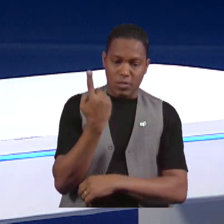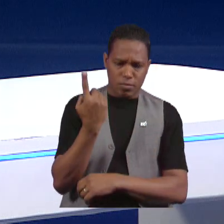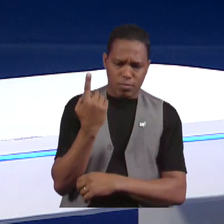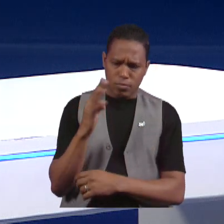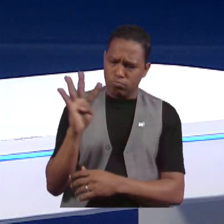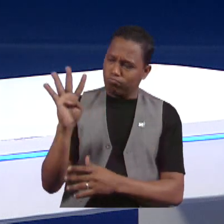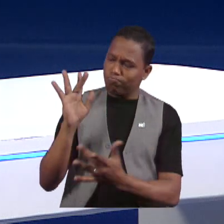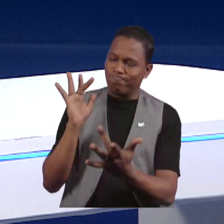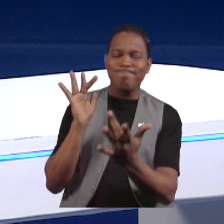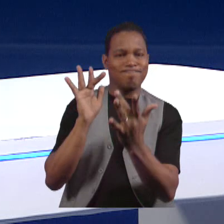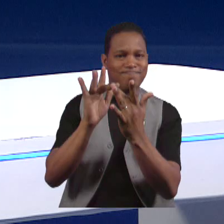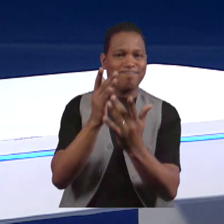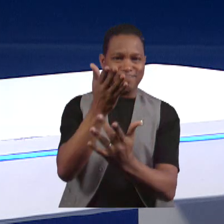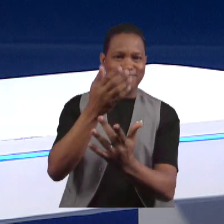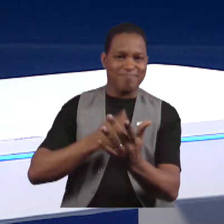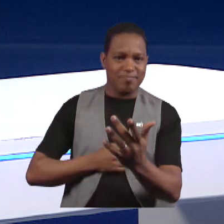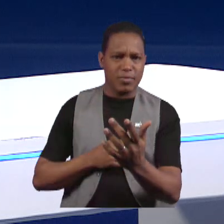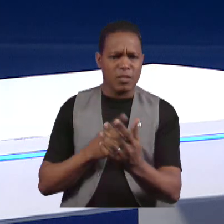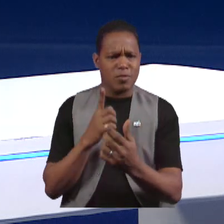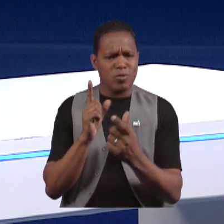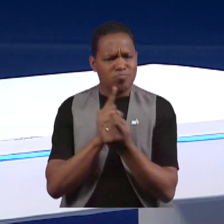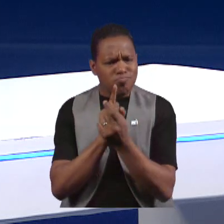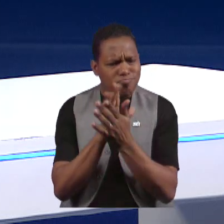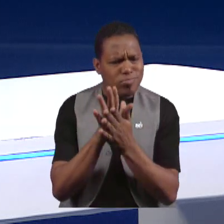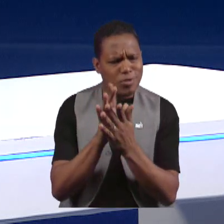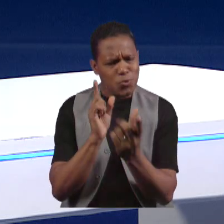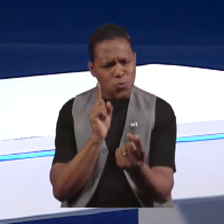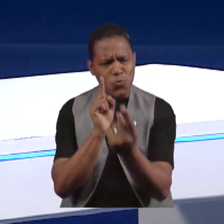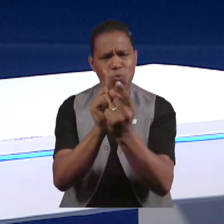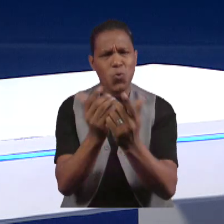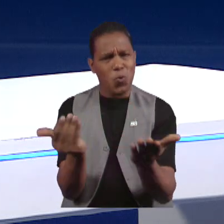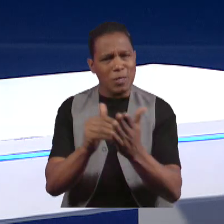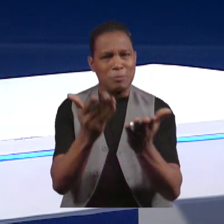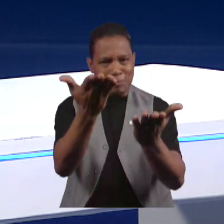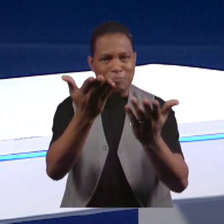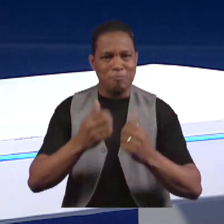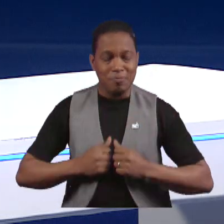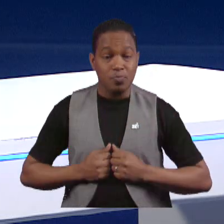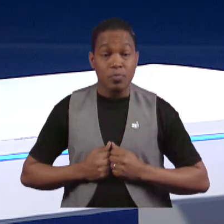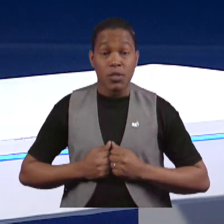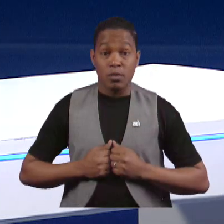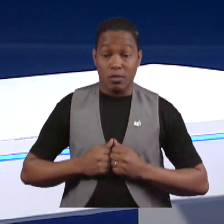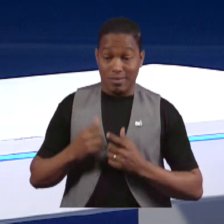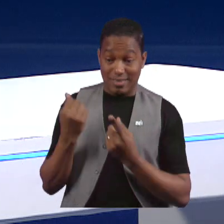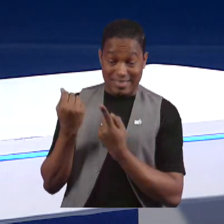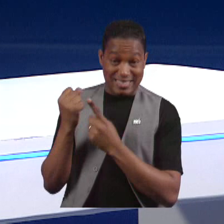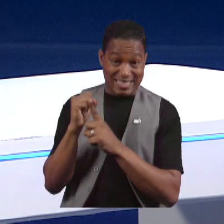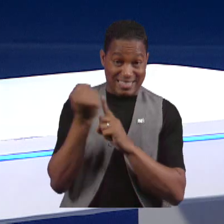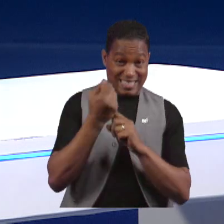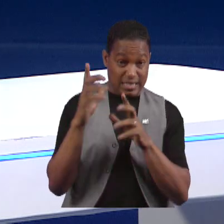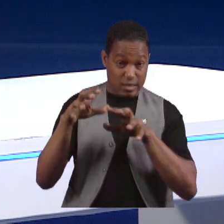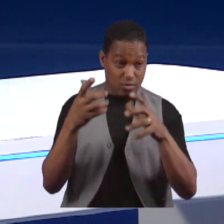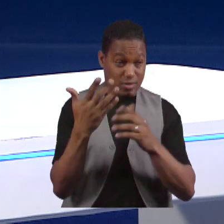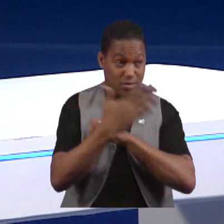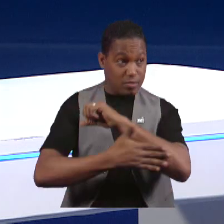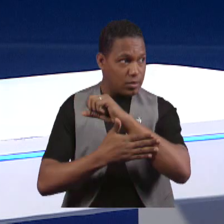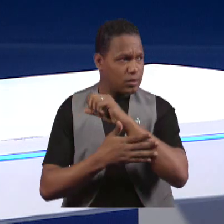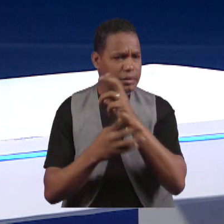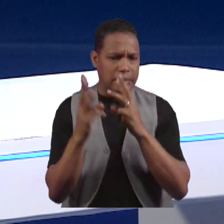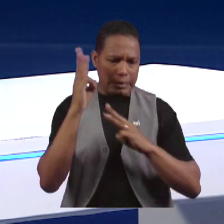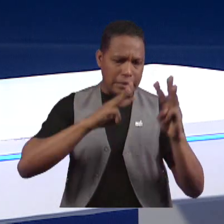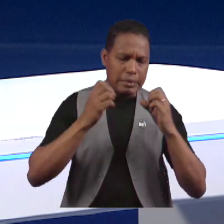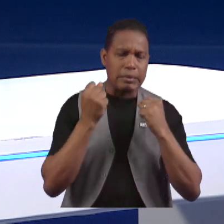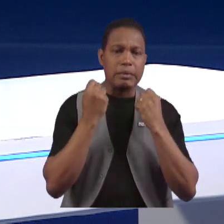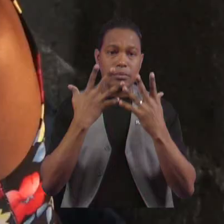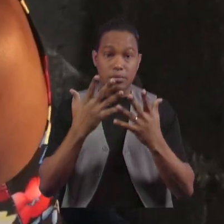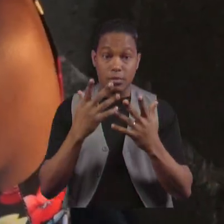el 4 conecta. Un gusto reencontrarnos junto a ustedes. La situación de las lluvias en el país es un asunto que preocupa, sobre todo